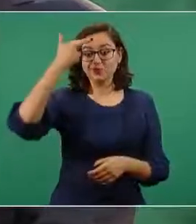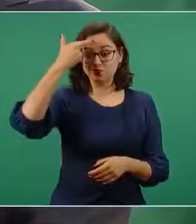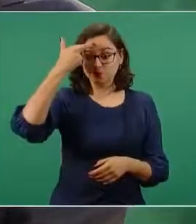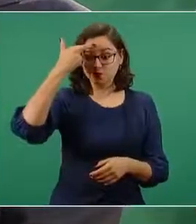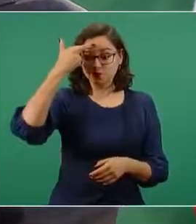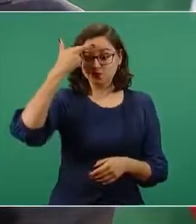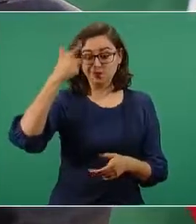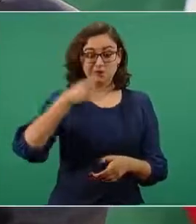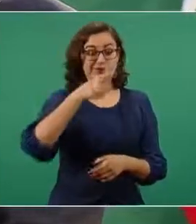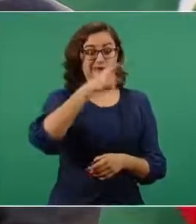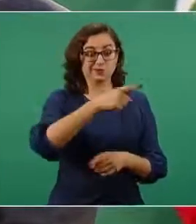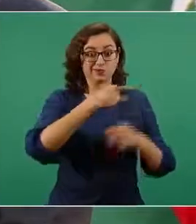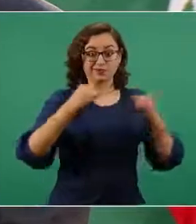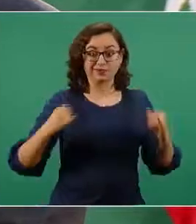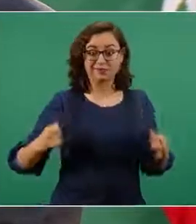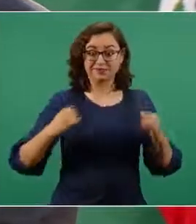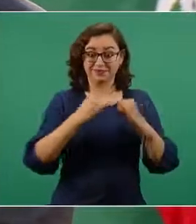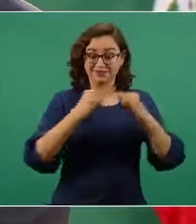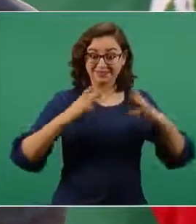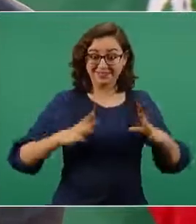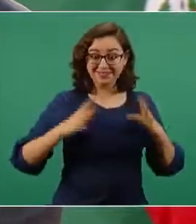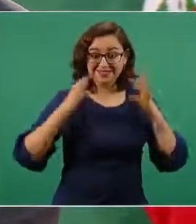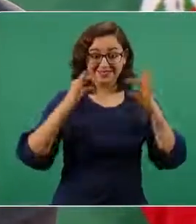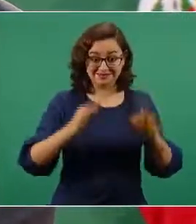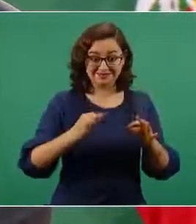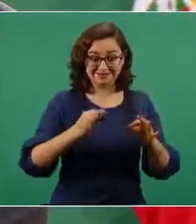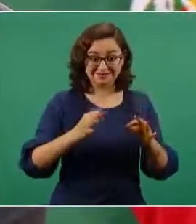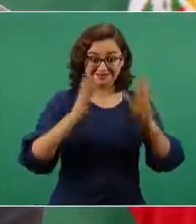crearon, lo primero que hizo